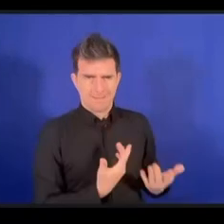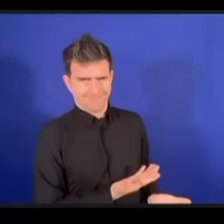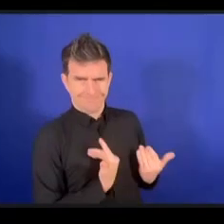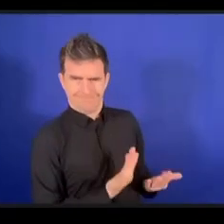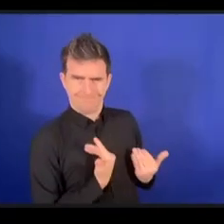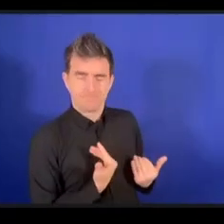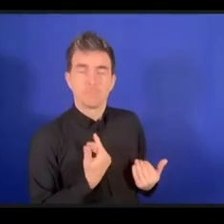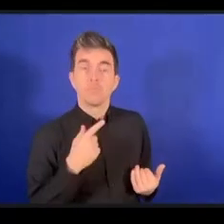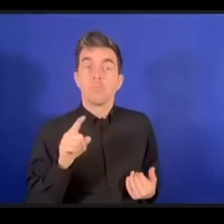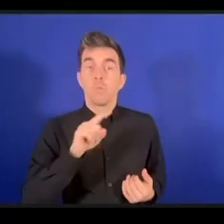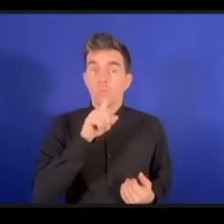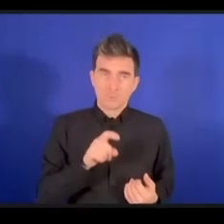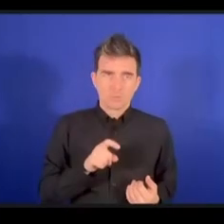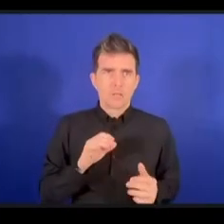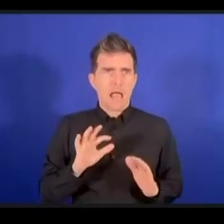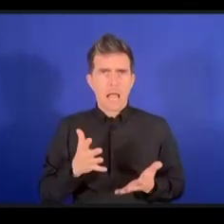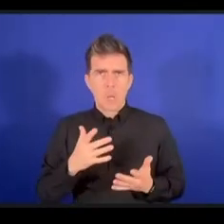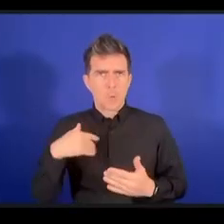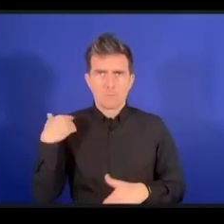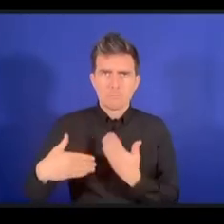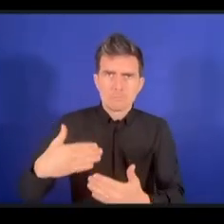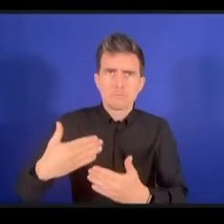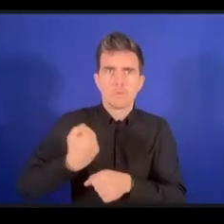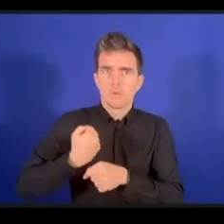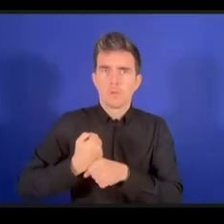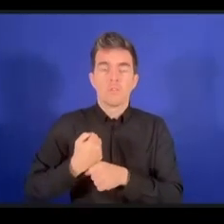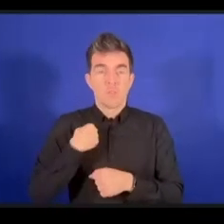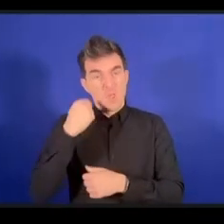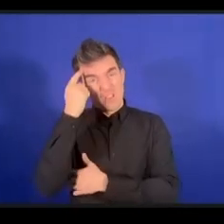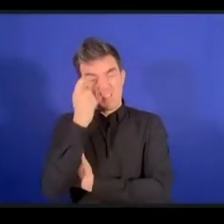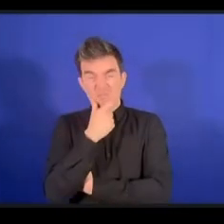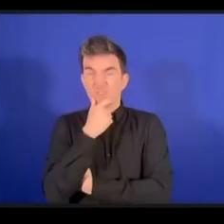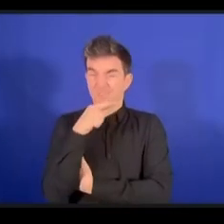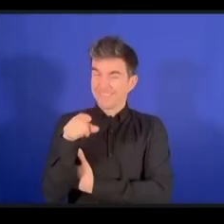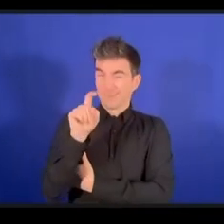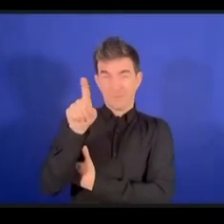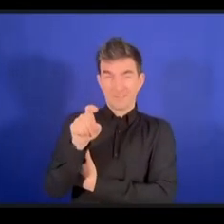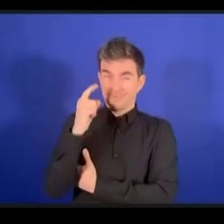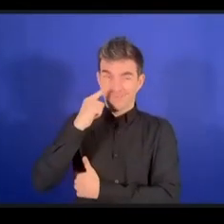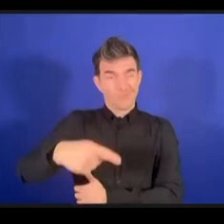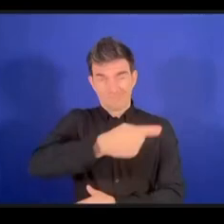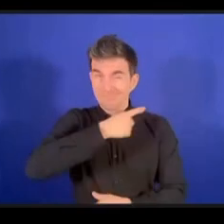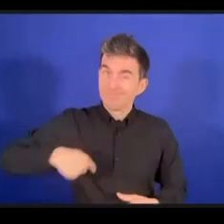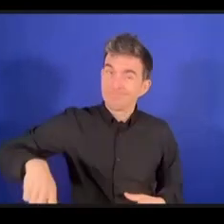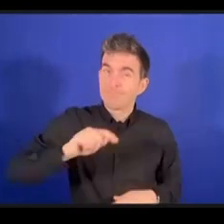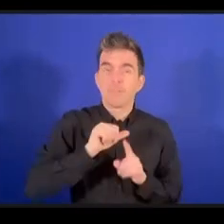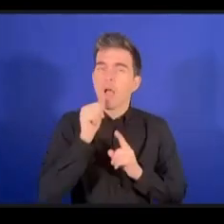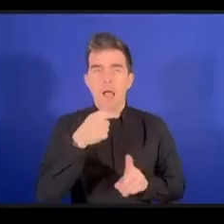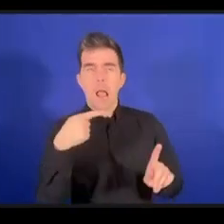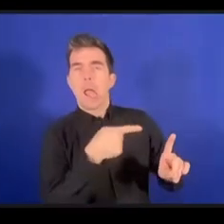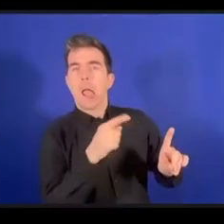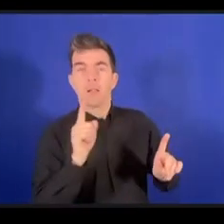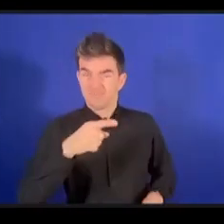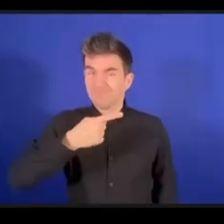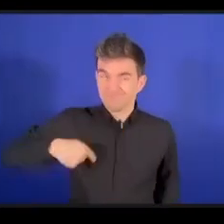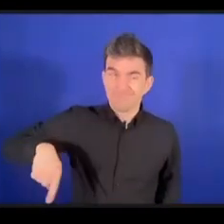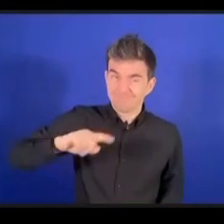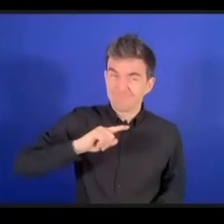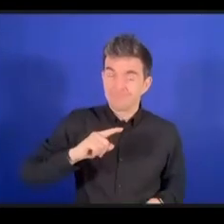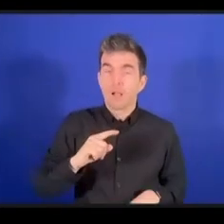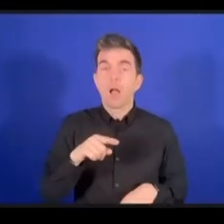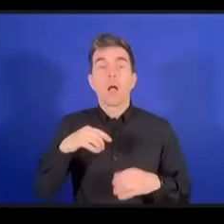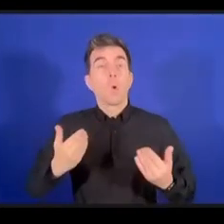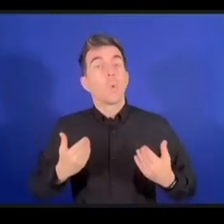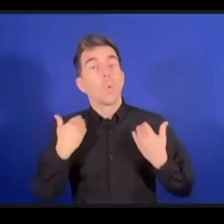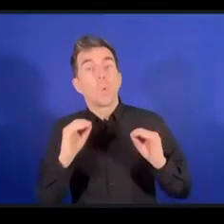estos de todos estos esfuerzos Bueno a lo mejor los jóvenes Se volvieron Ah pues